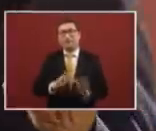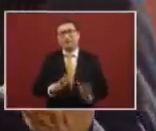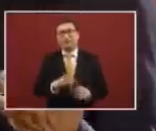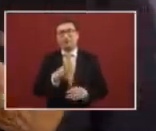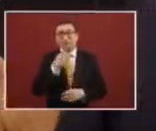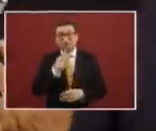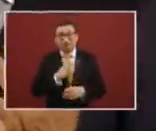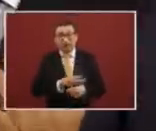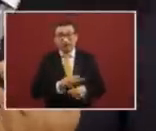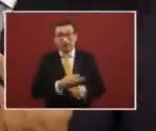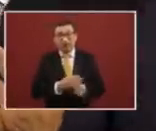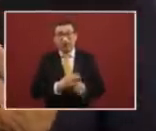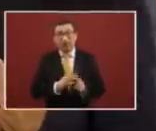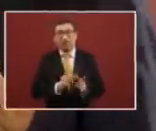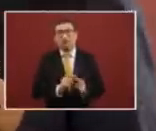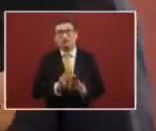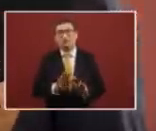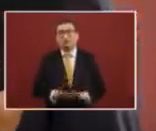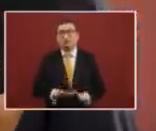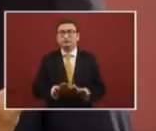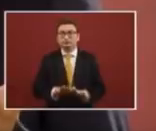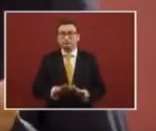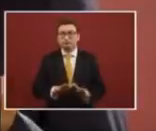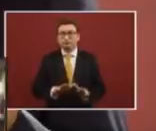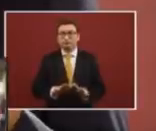adelanto de que hay que controlar, hay